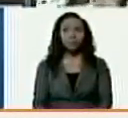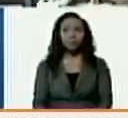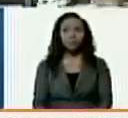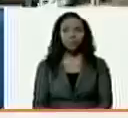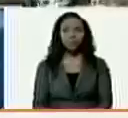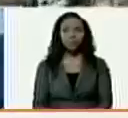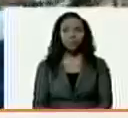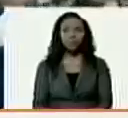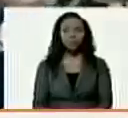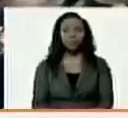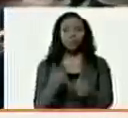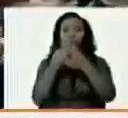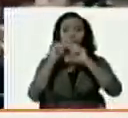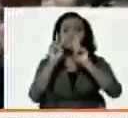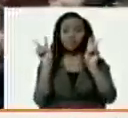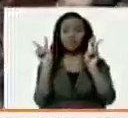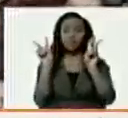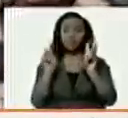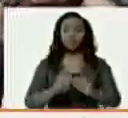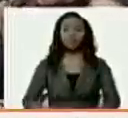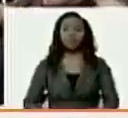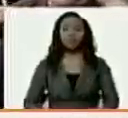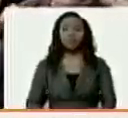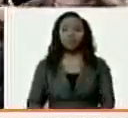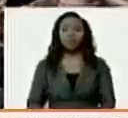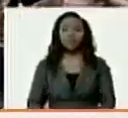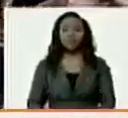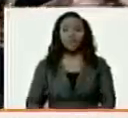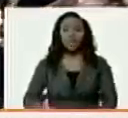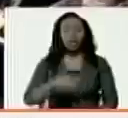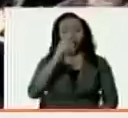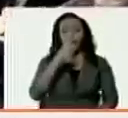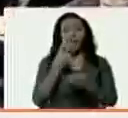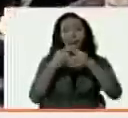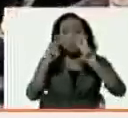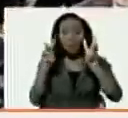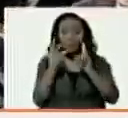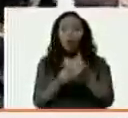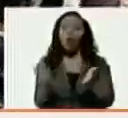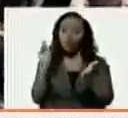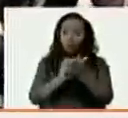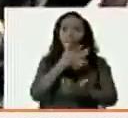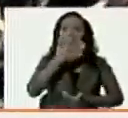Y en paz, que reine la paz nuevamente.